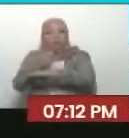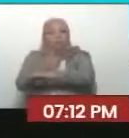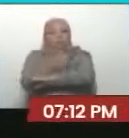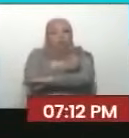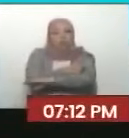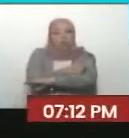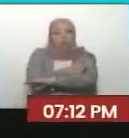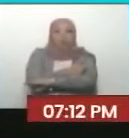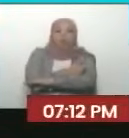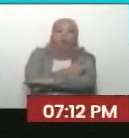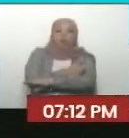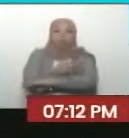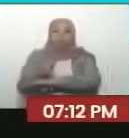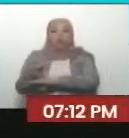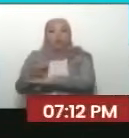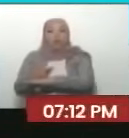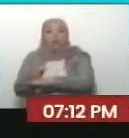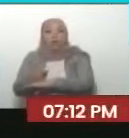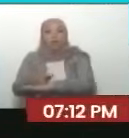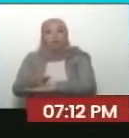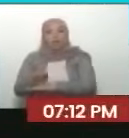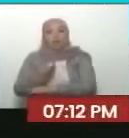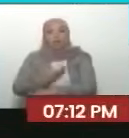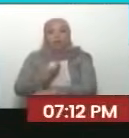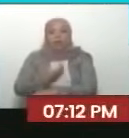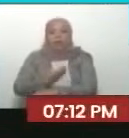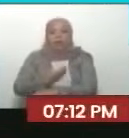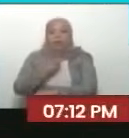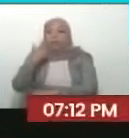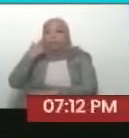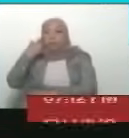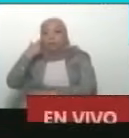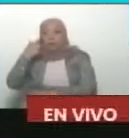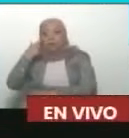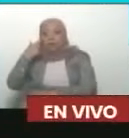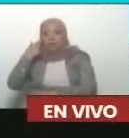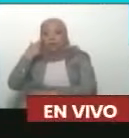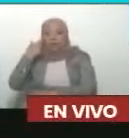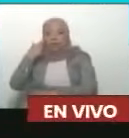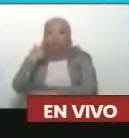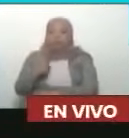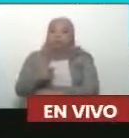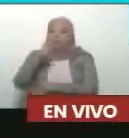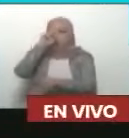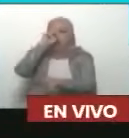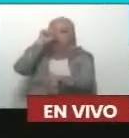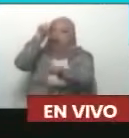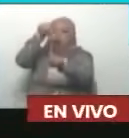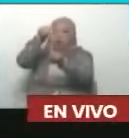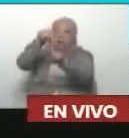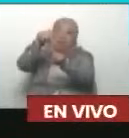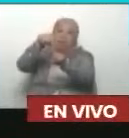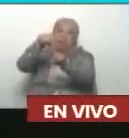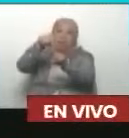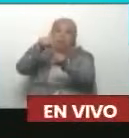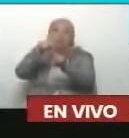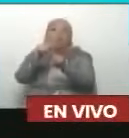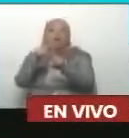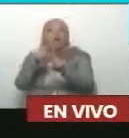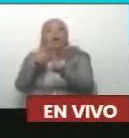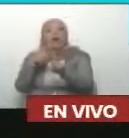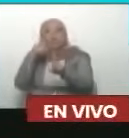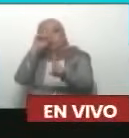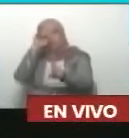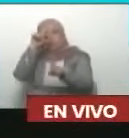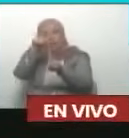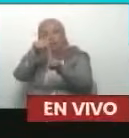Tenemos que estar atentos, pendientes, con una visión siempre abarcadora, una